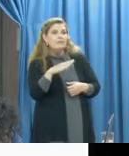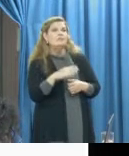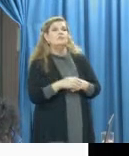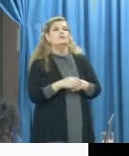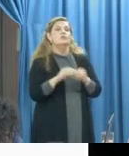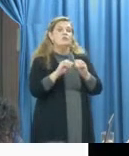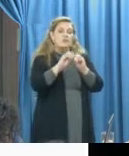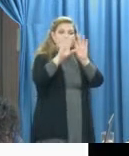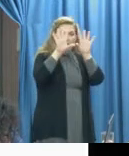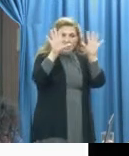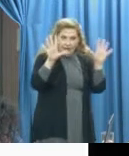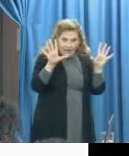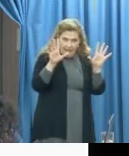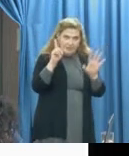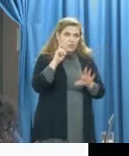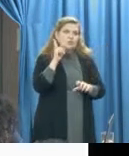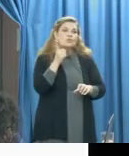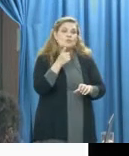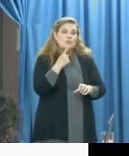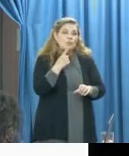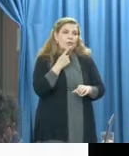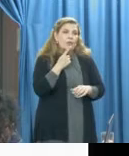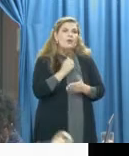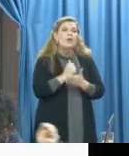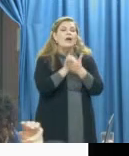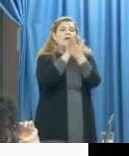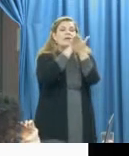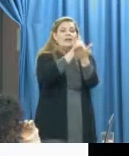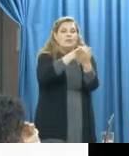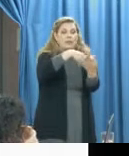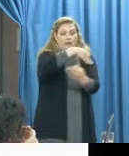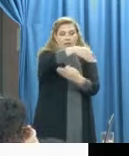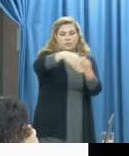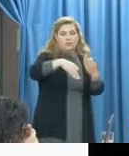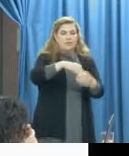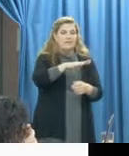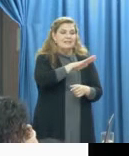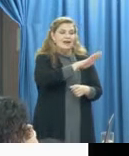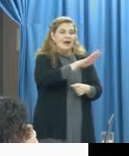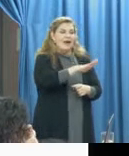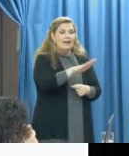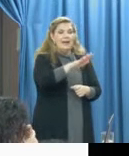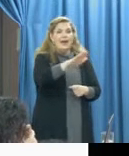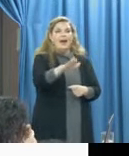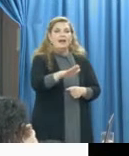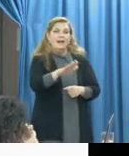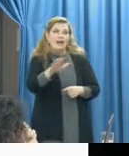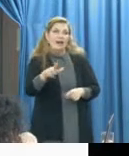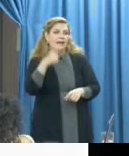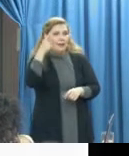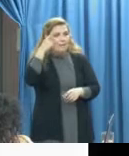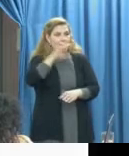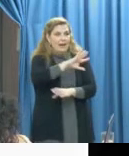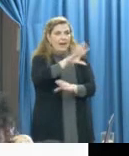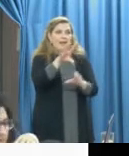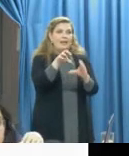certero, y incidir en todas las otras áreas que van a incidir en la inclusión.